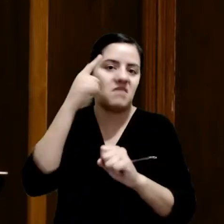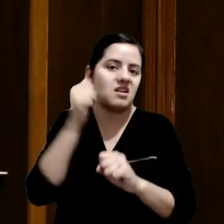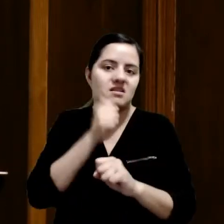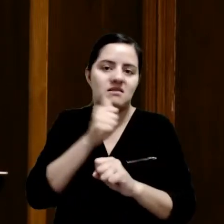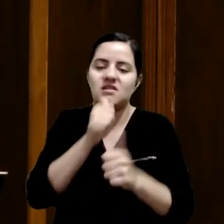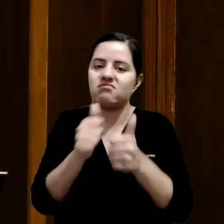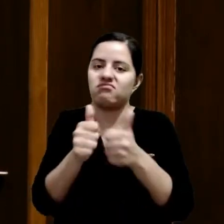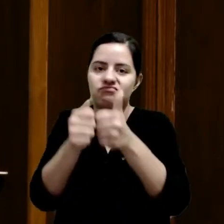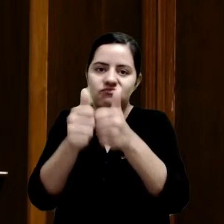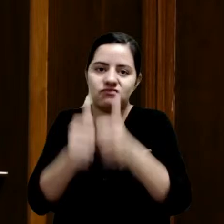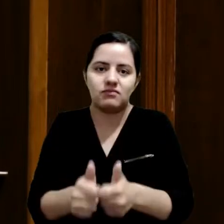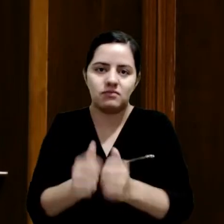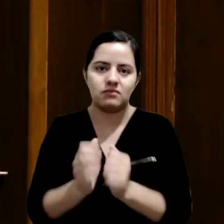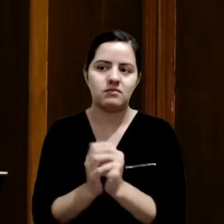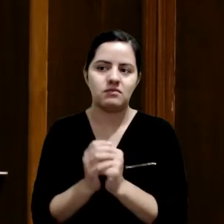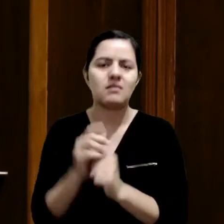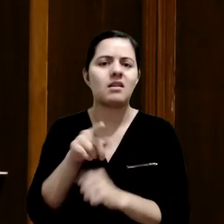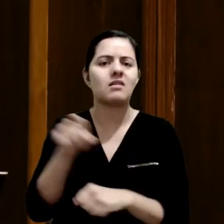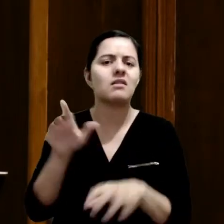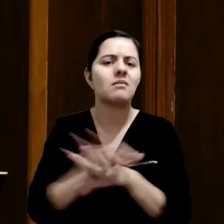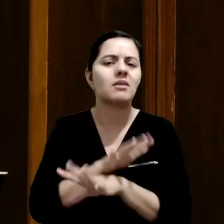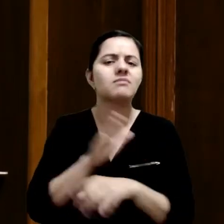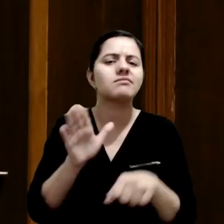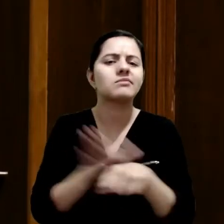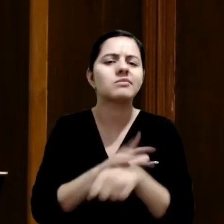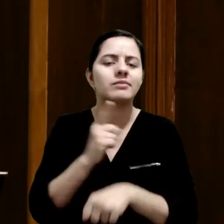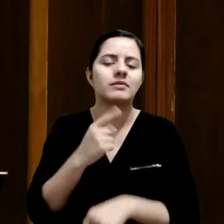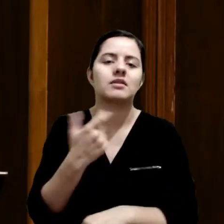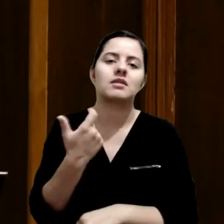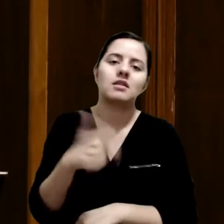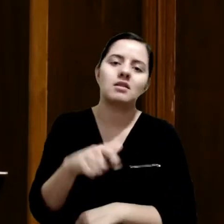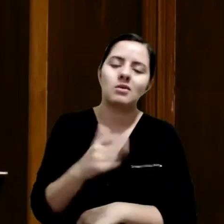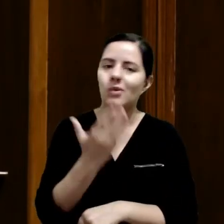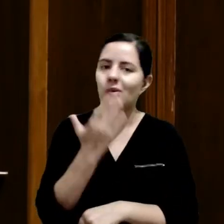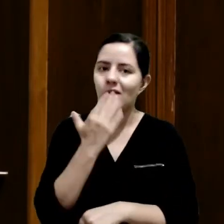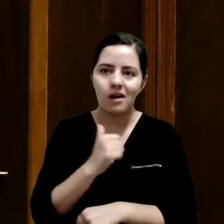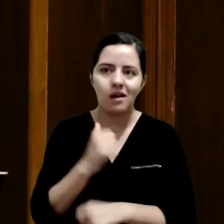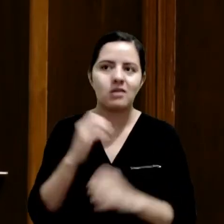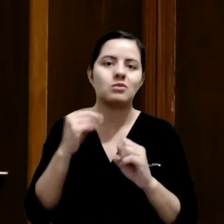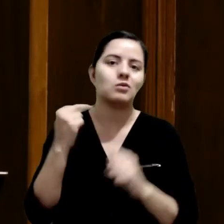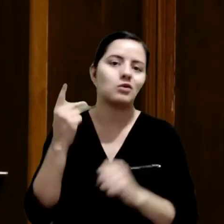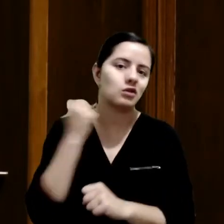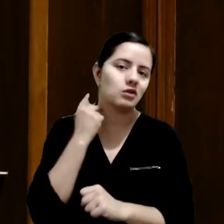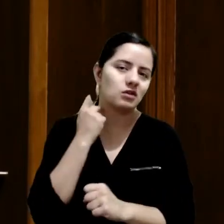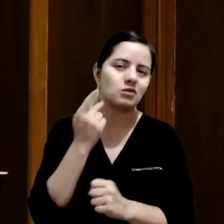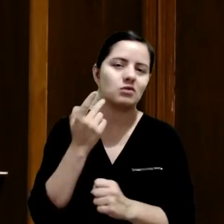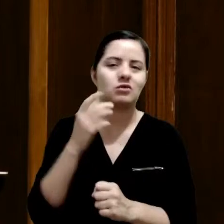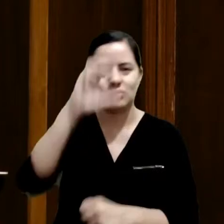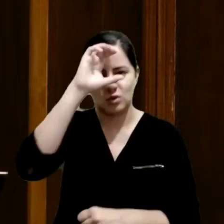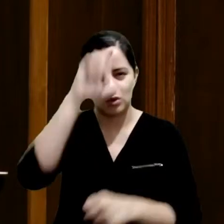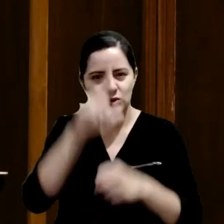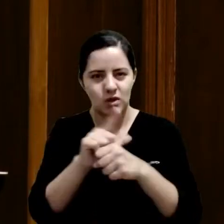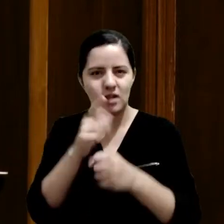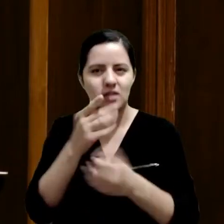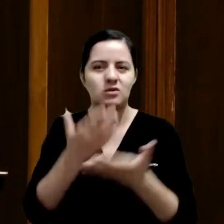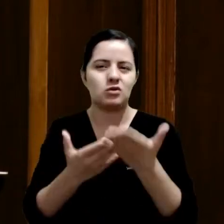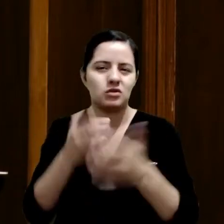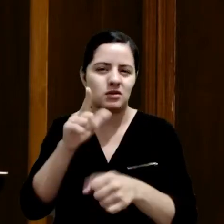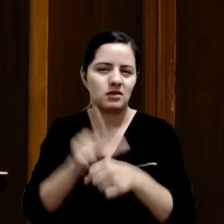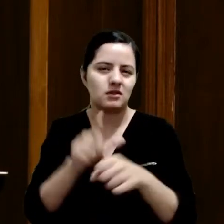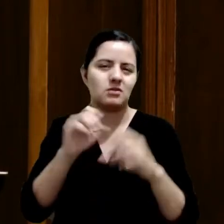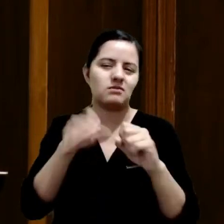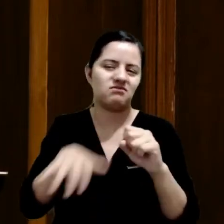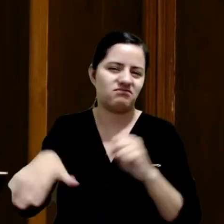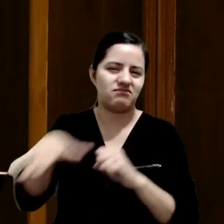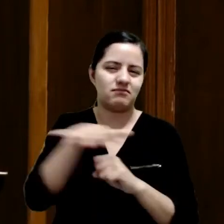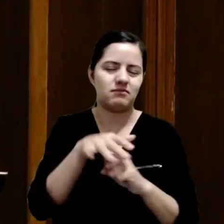siendo motivados por factores económicos, sociales, políticos, culturales o medioambientales. Entre